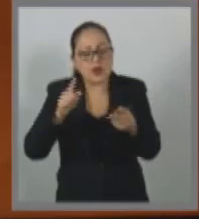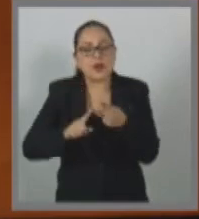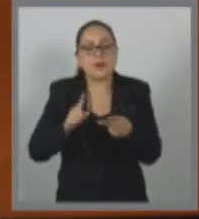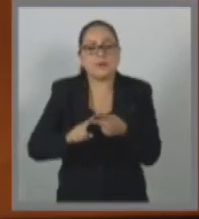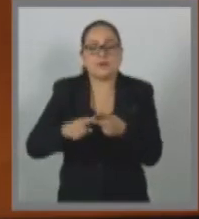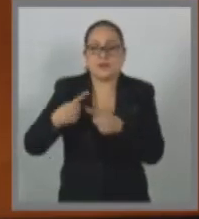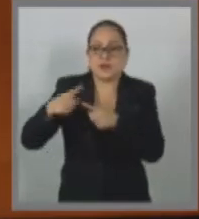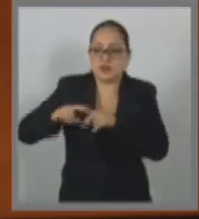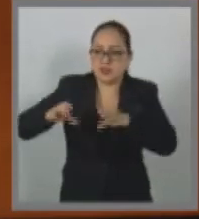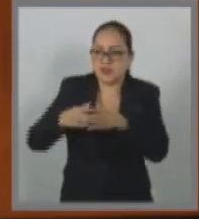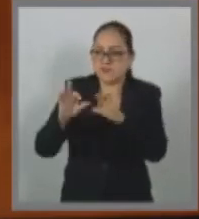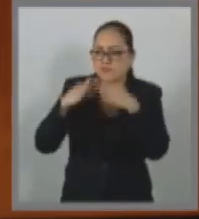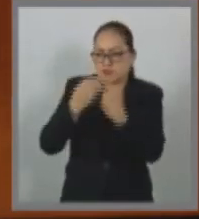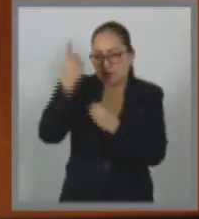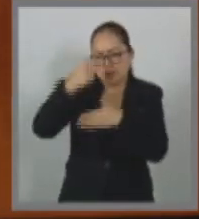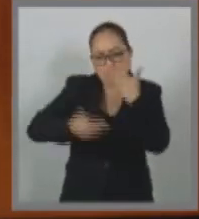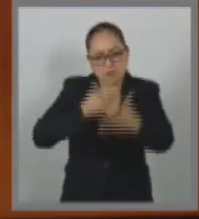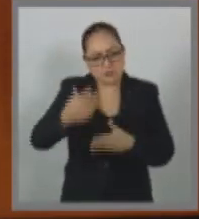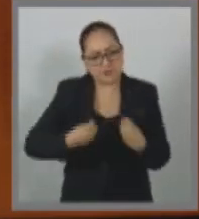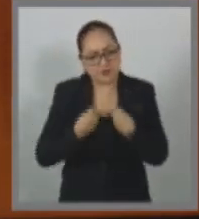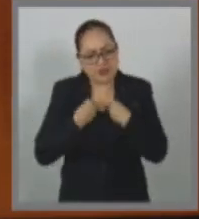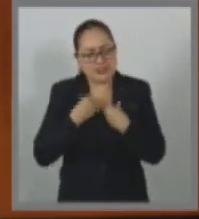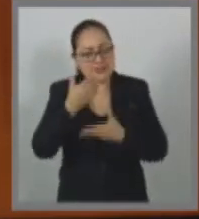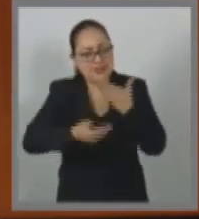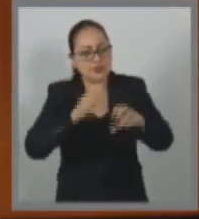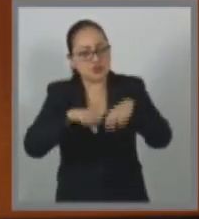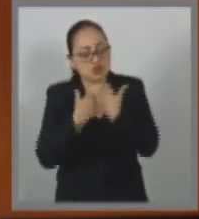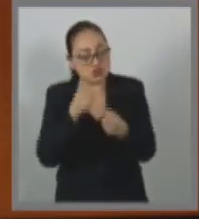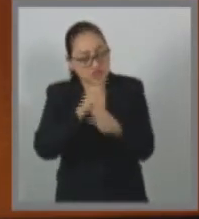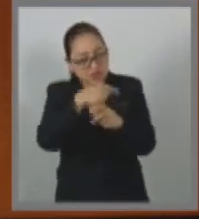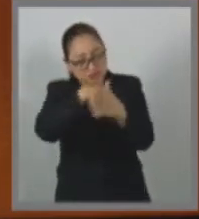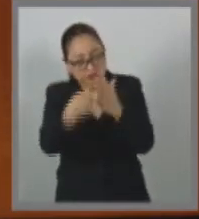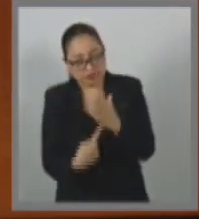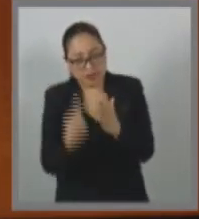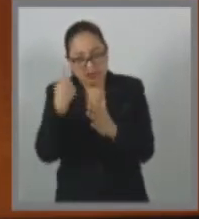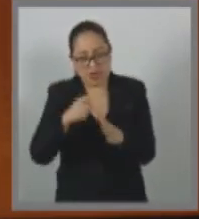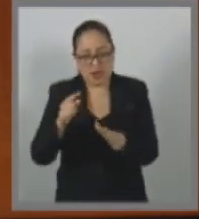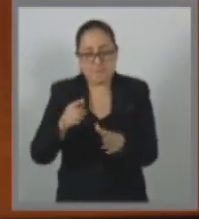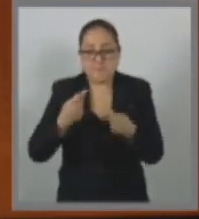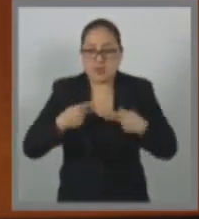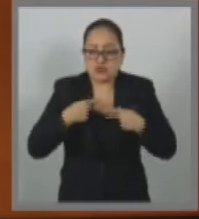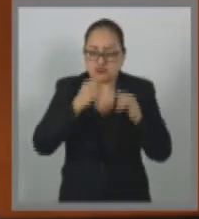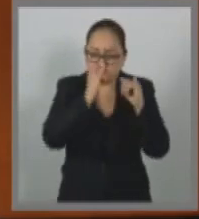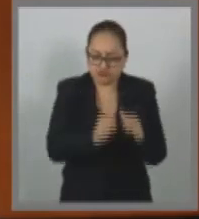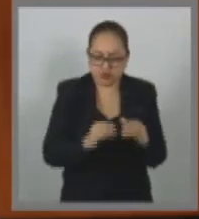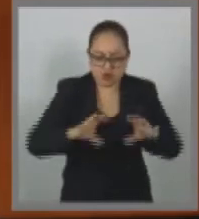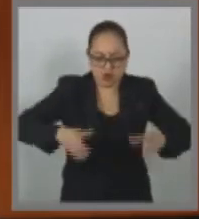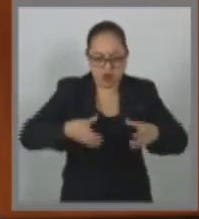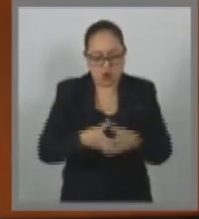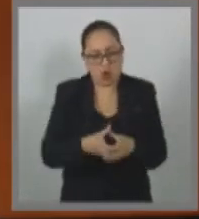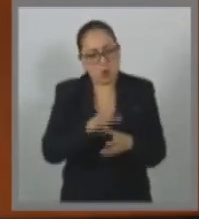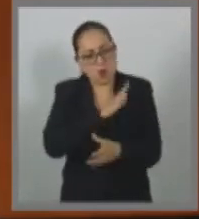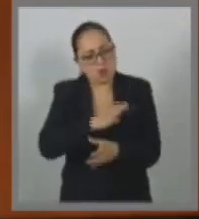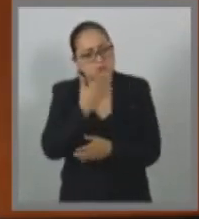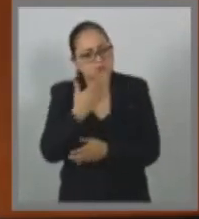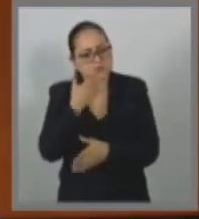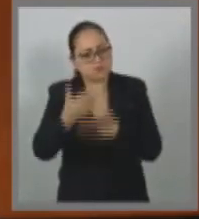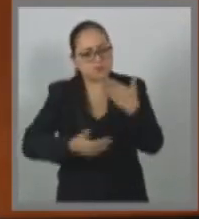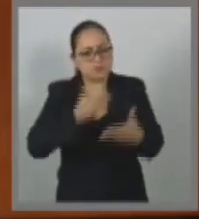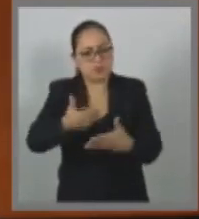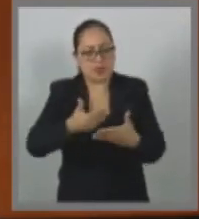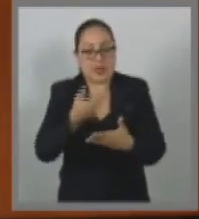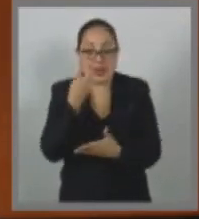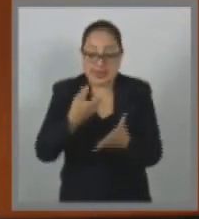medios de subsistencia y los servicios sociales necesarios para el bienestar individual y colectivo.